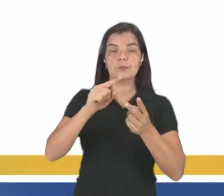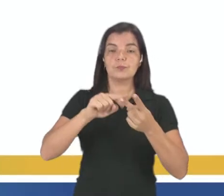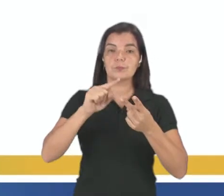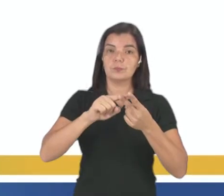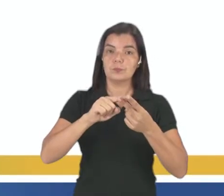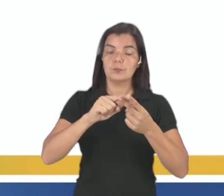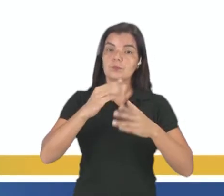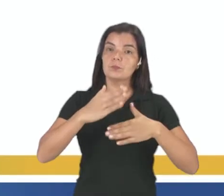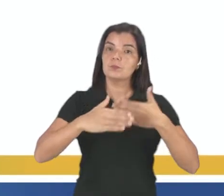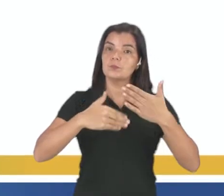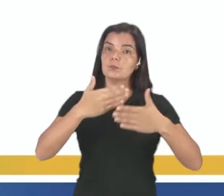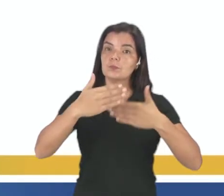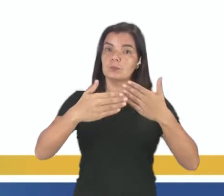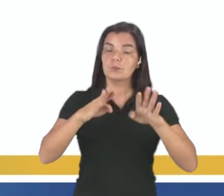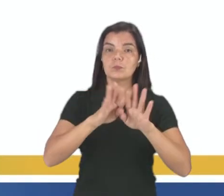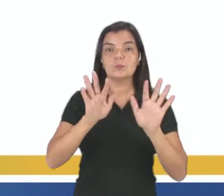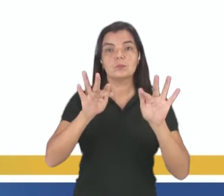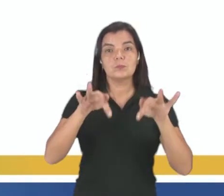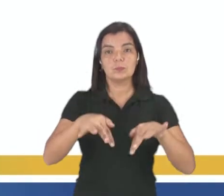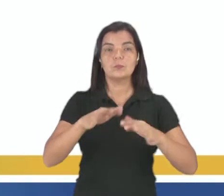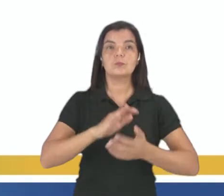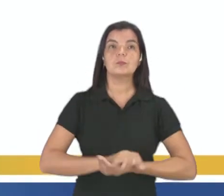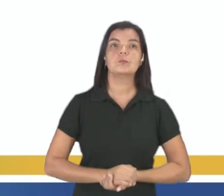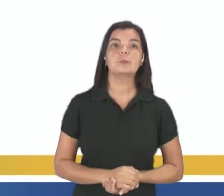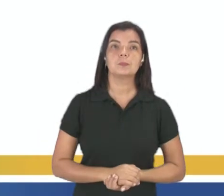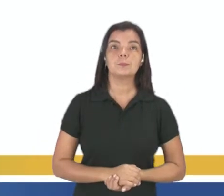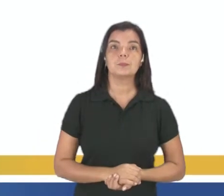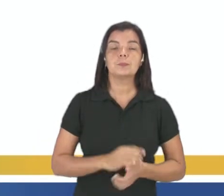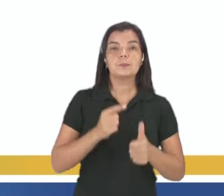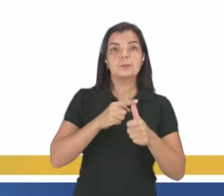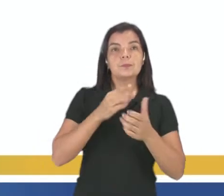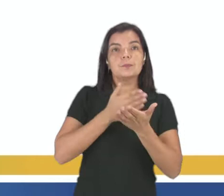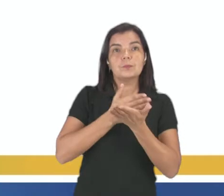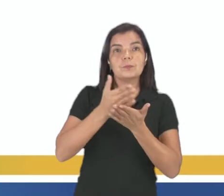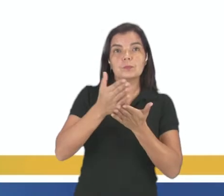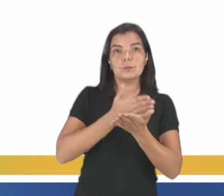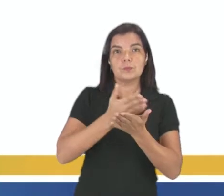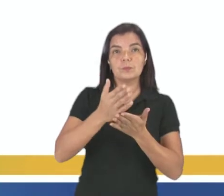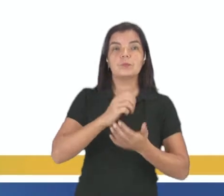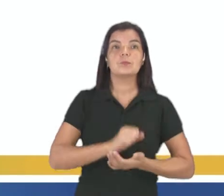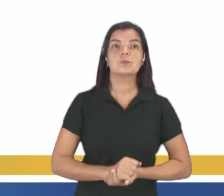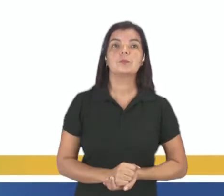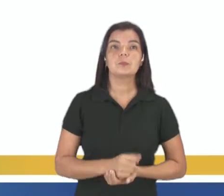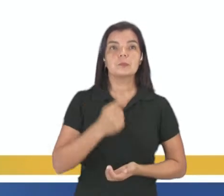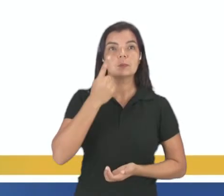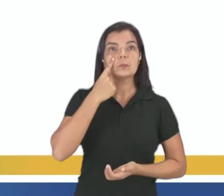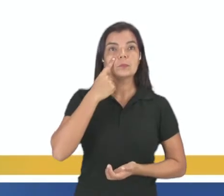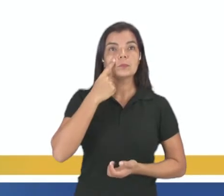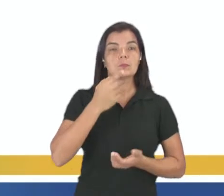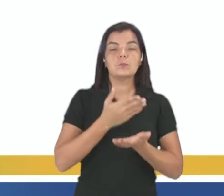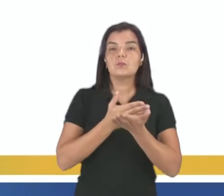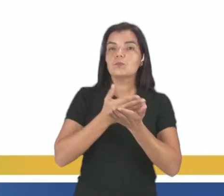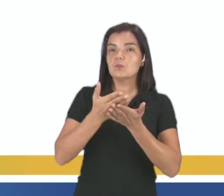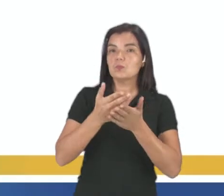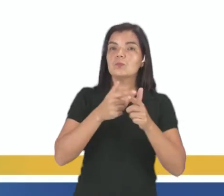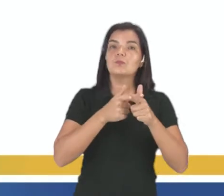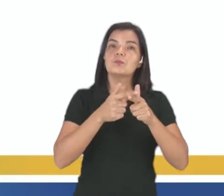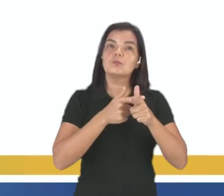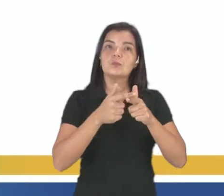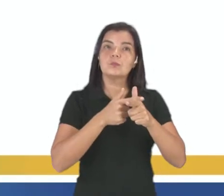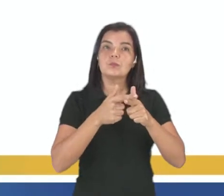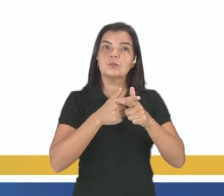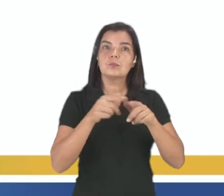introducción, desarrollo y conclusión. En la introducción vamos a ver el problema